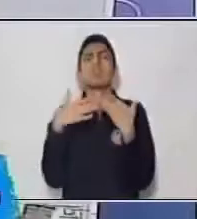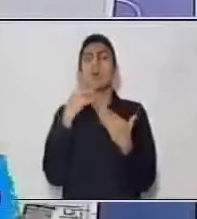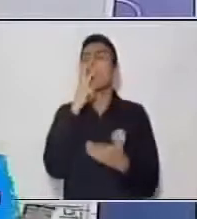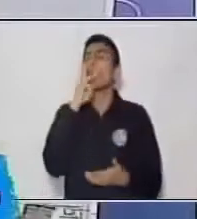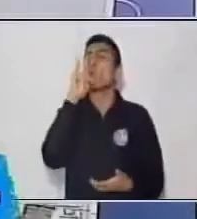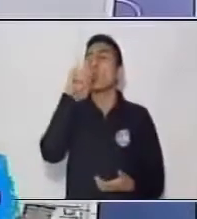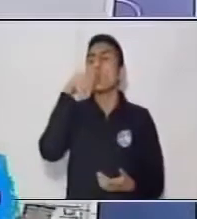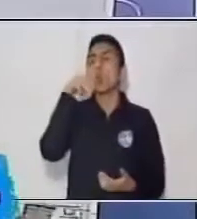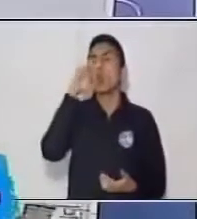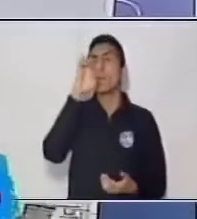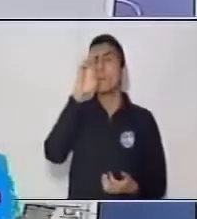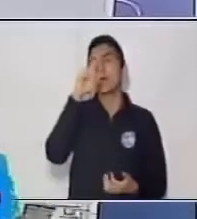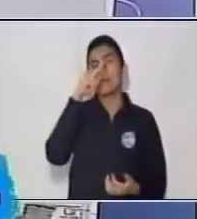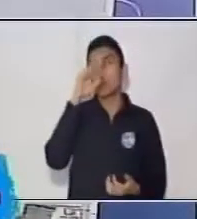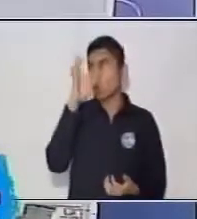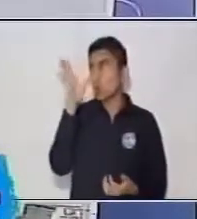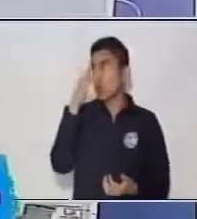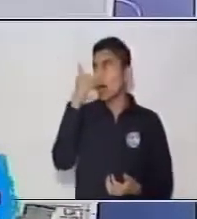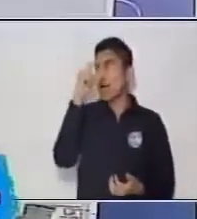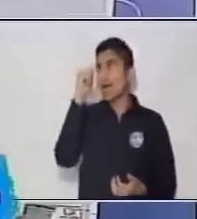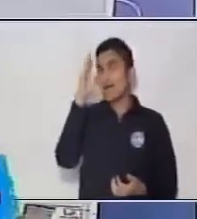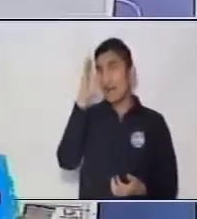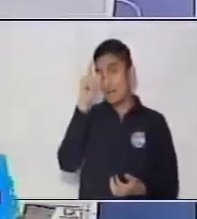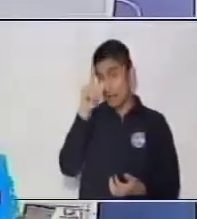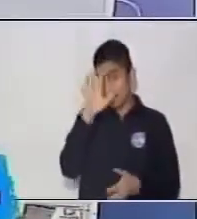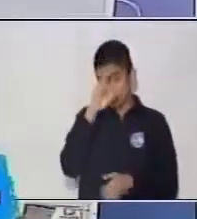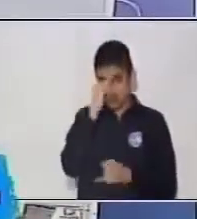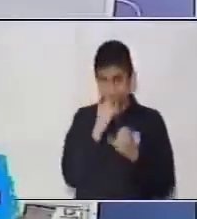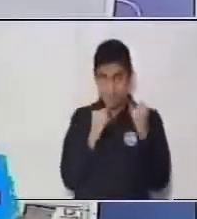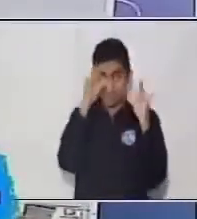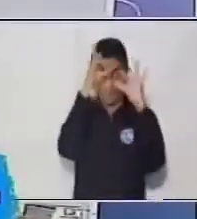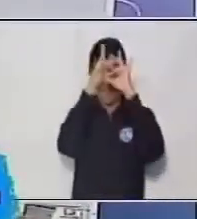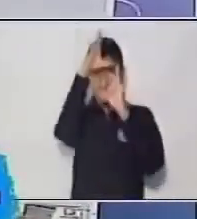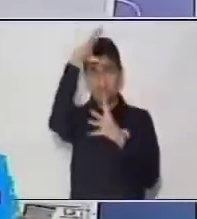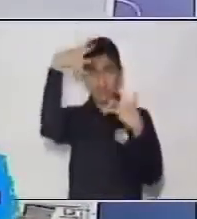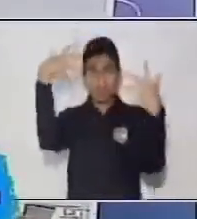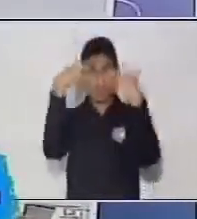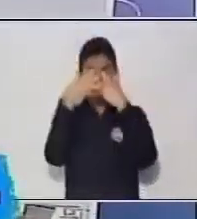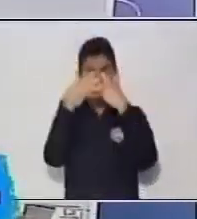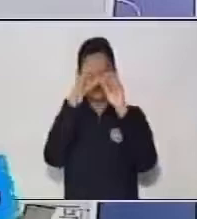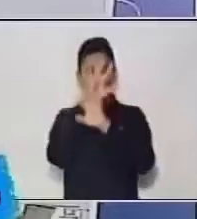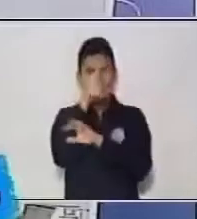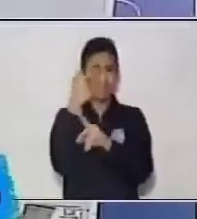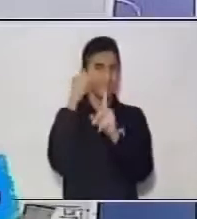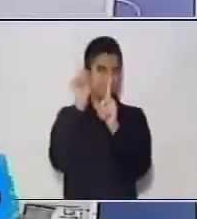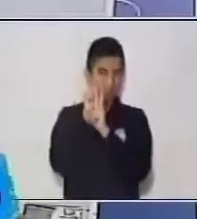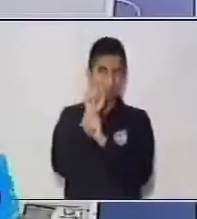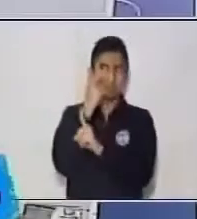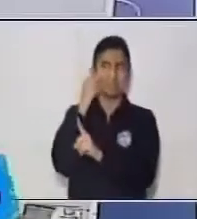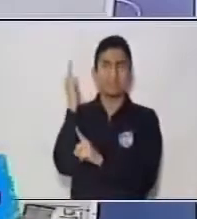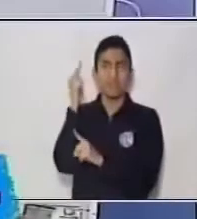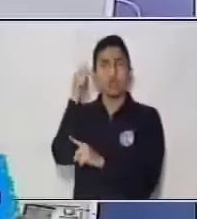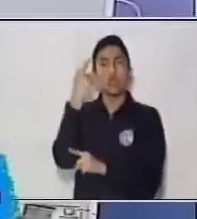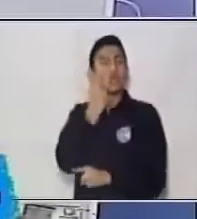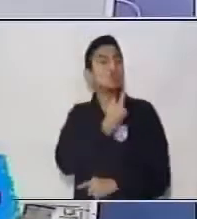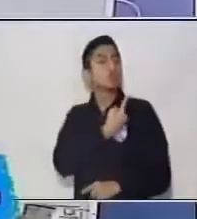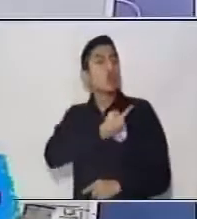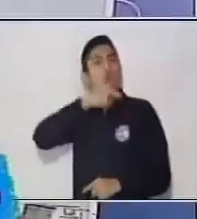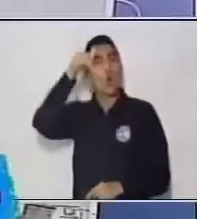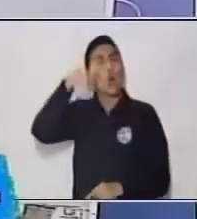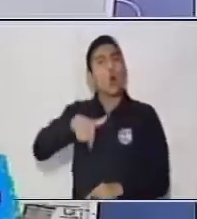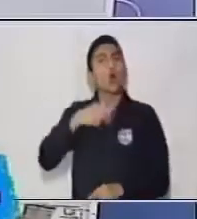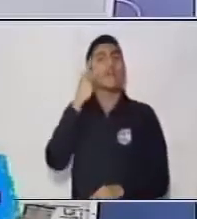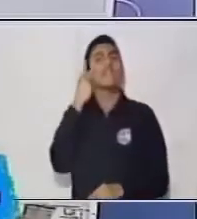poema que leímos hace un momento. Y que está acá. Te puedes dar cuenta que solo hoy vimos